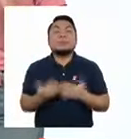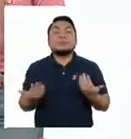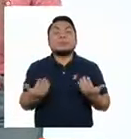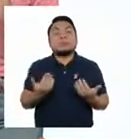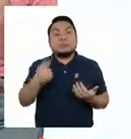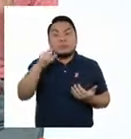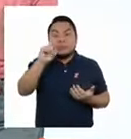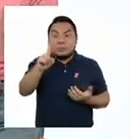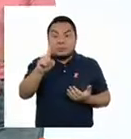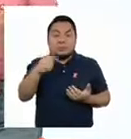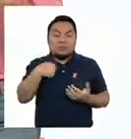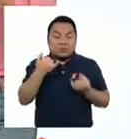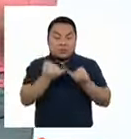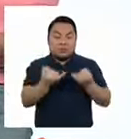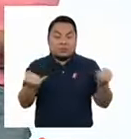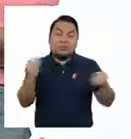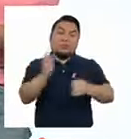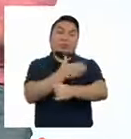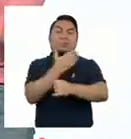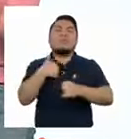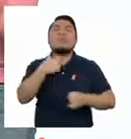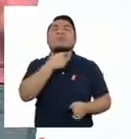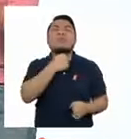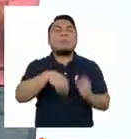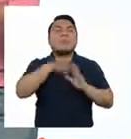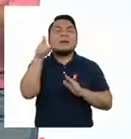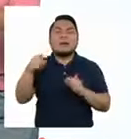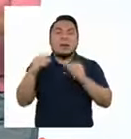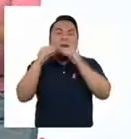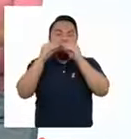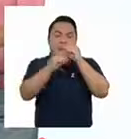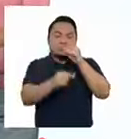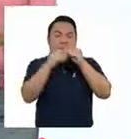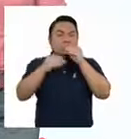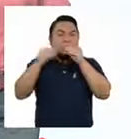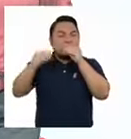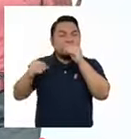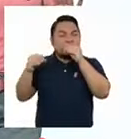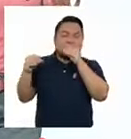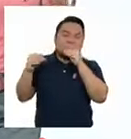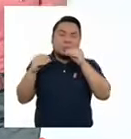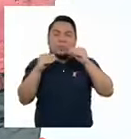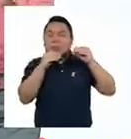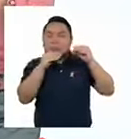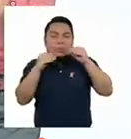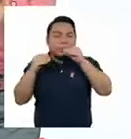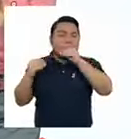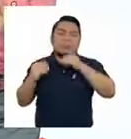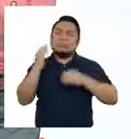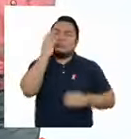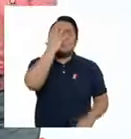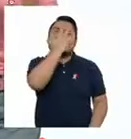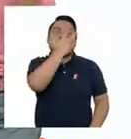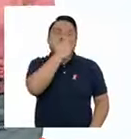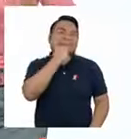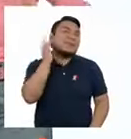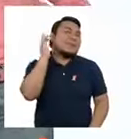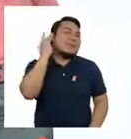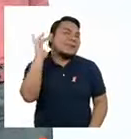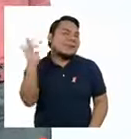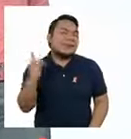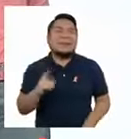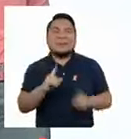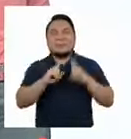de mis instrumentos favoritos es la zampoña. ¡Ay! Tiene un sonido tan bonito, pero me parece que